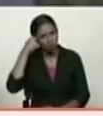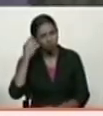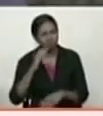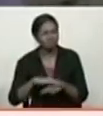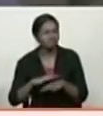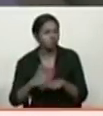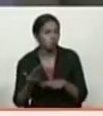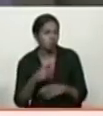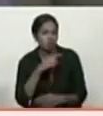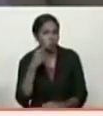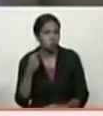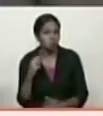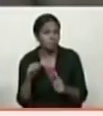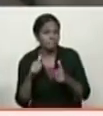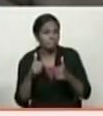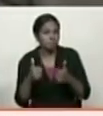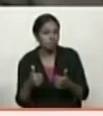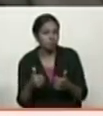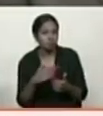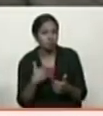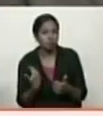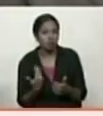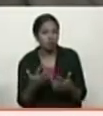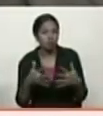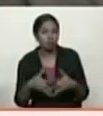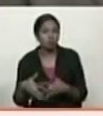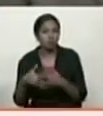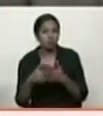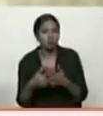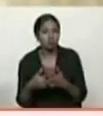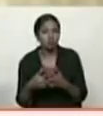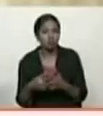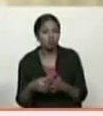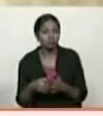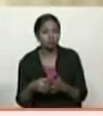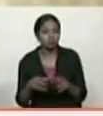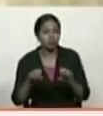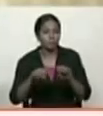Rusia? En principio, porque Estados Unidos cortó la cooperación